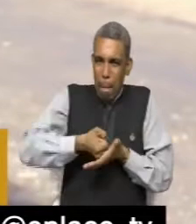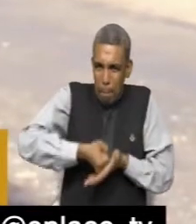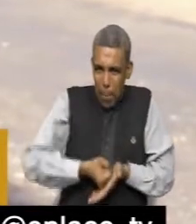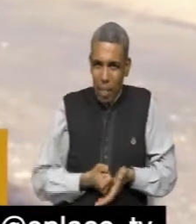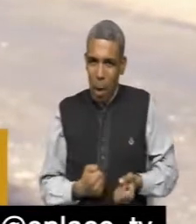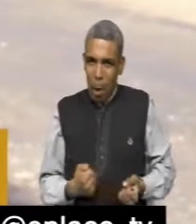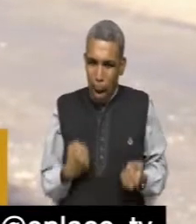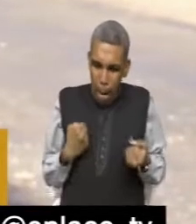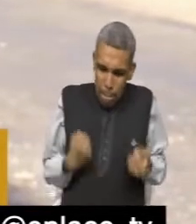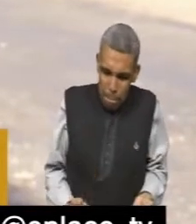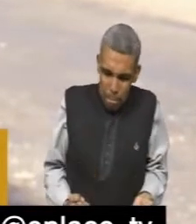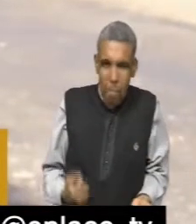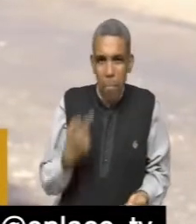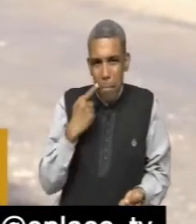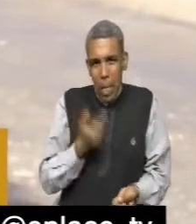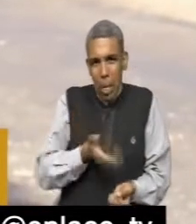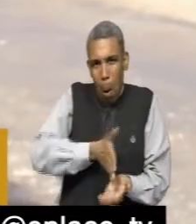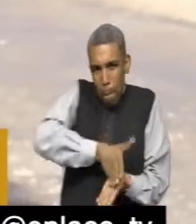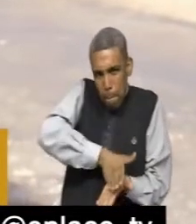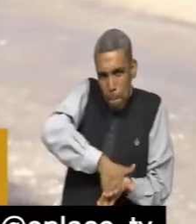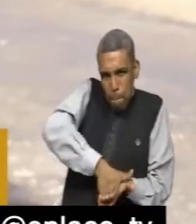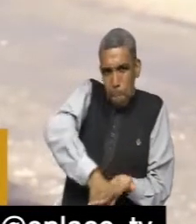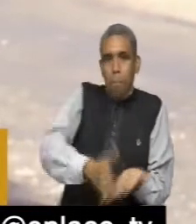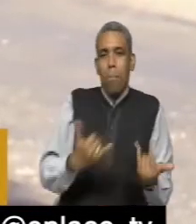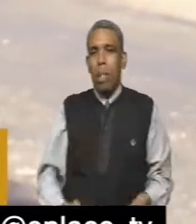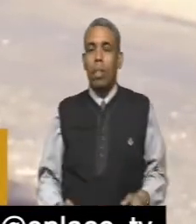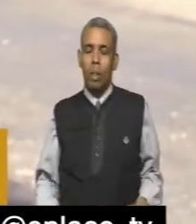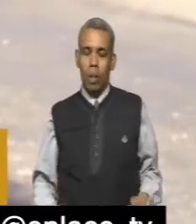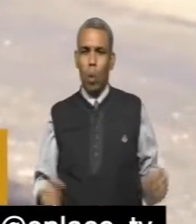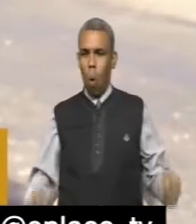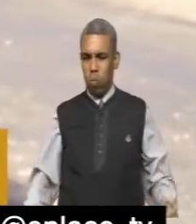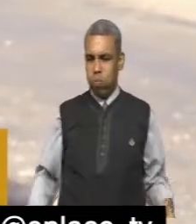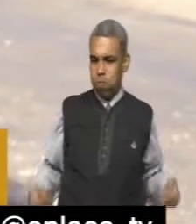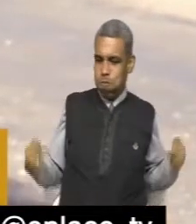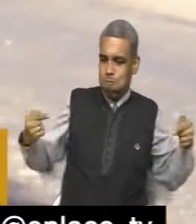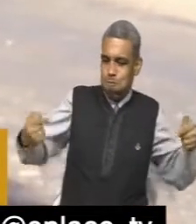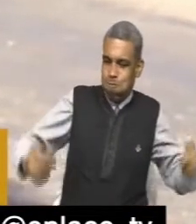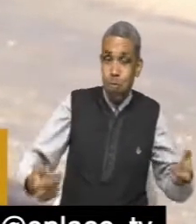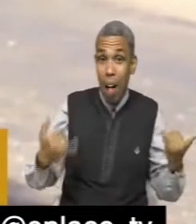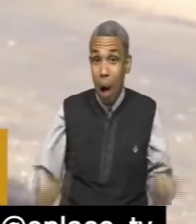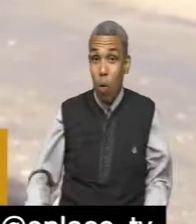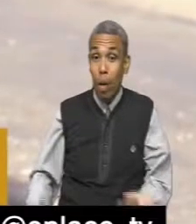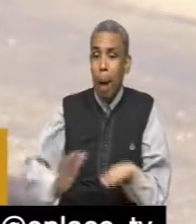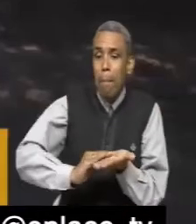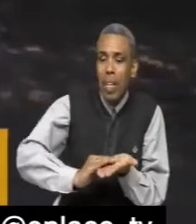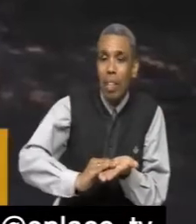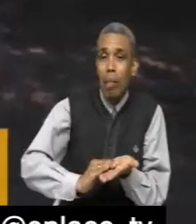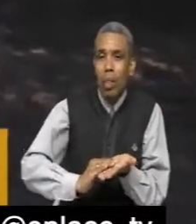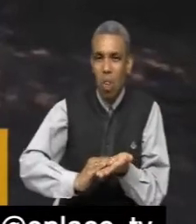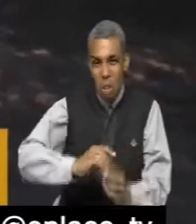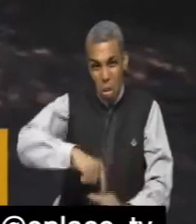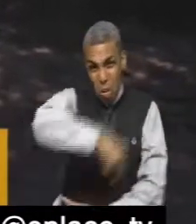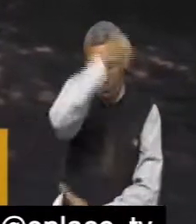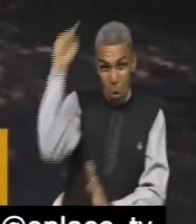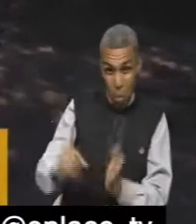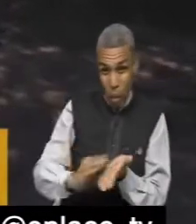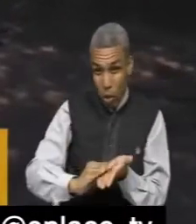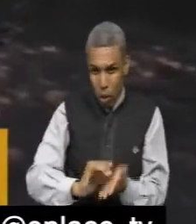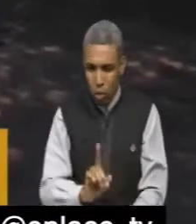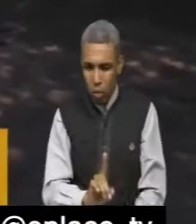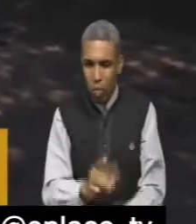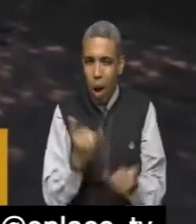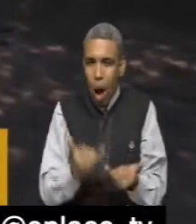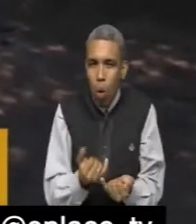una motoniveladora, ya empezamos el trabajo. Es un mantenimiento que vamos a hacer hasta el campo